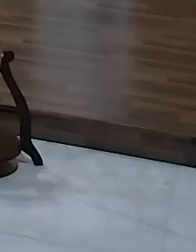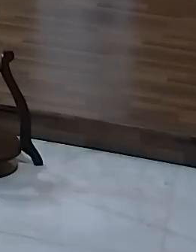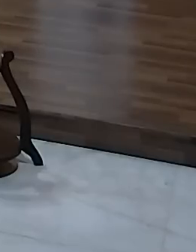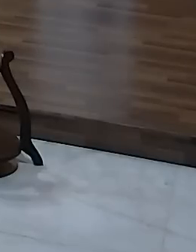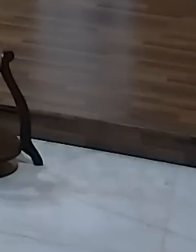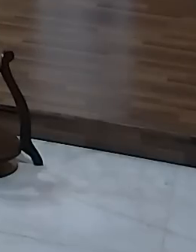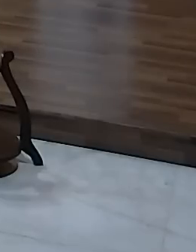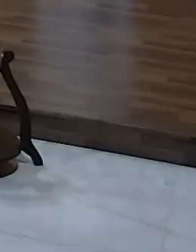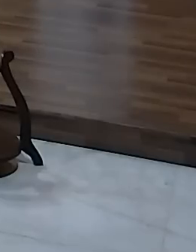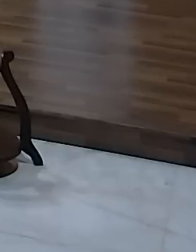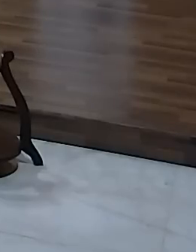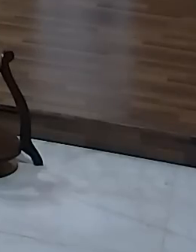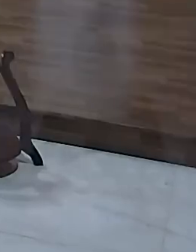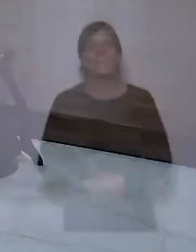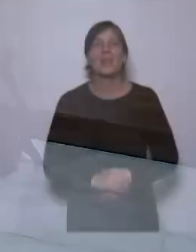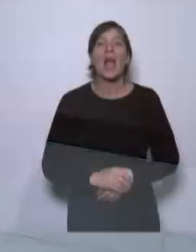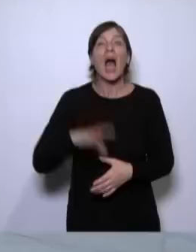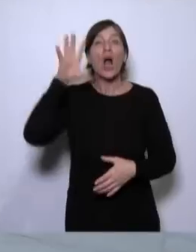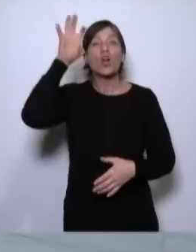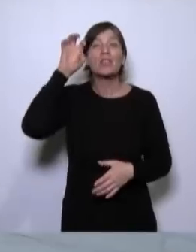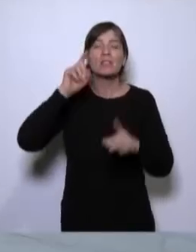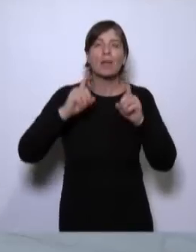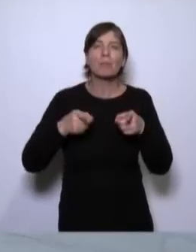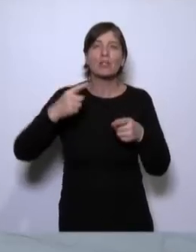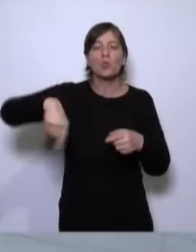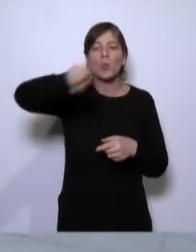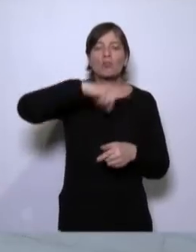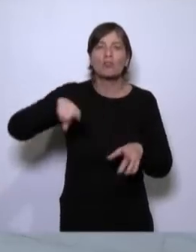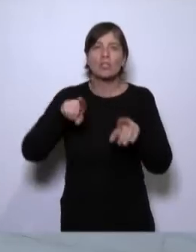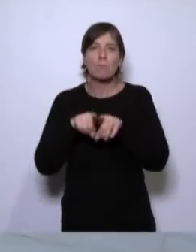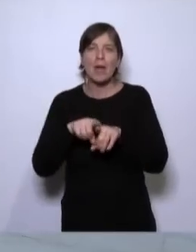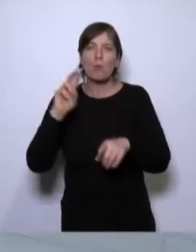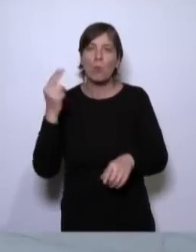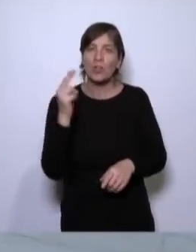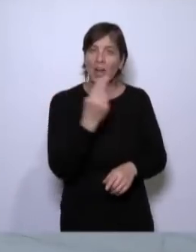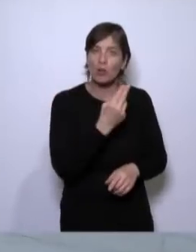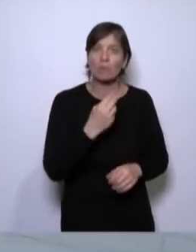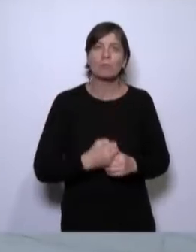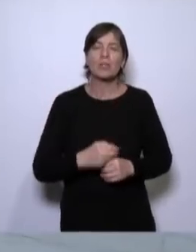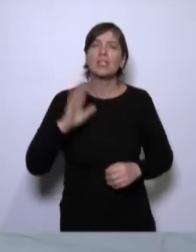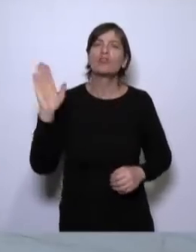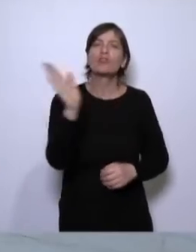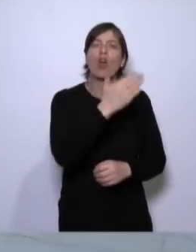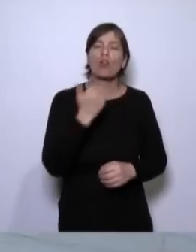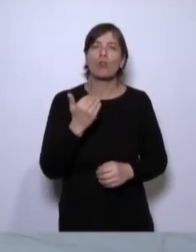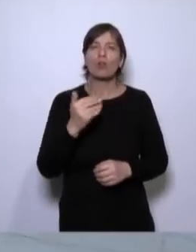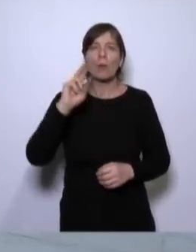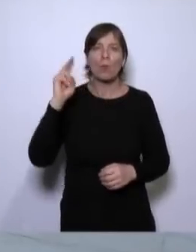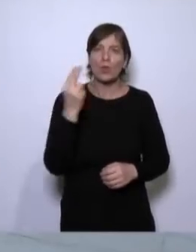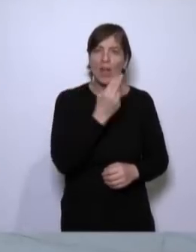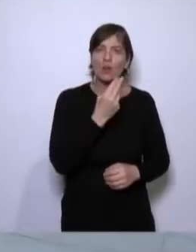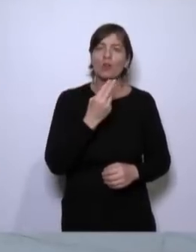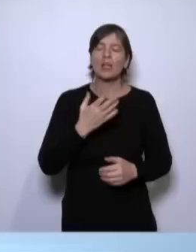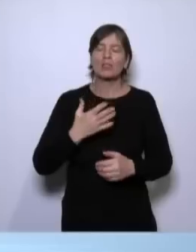Acuérdate también de nuestros hermanos que se durmieron en la esperanza de la resurrección y de todos los que han muerto en